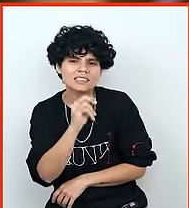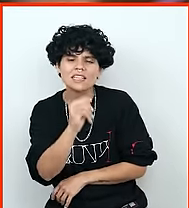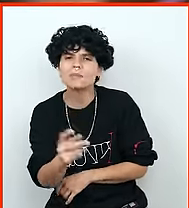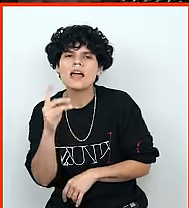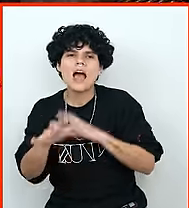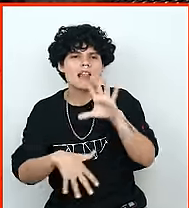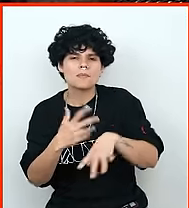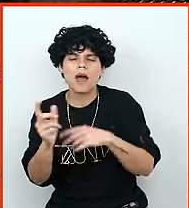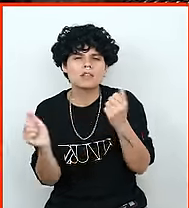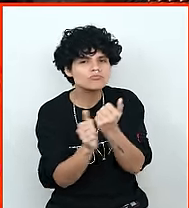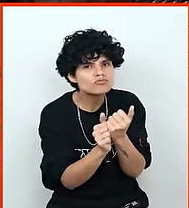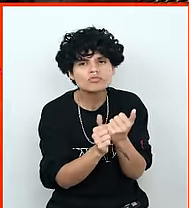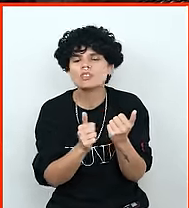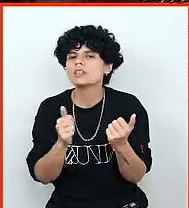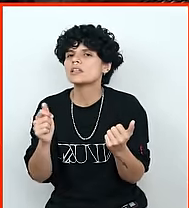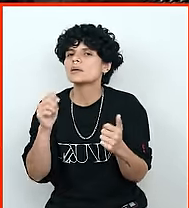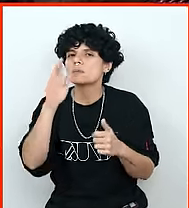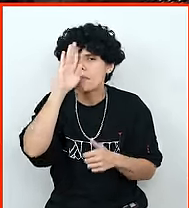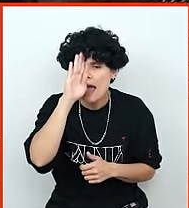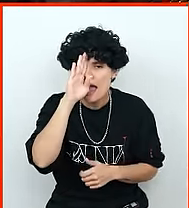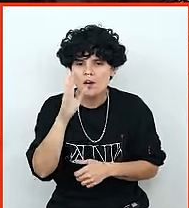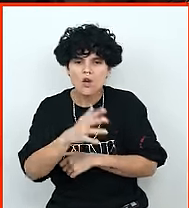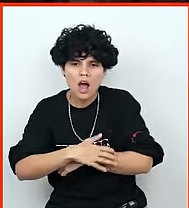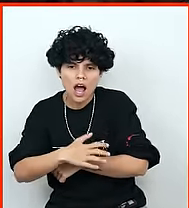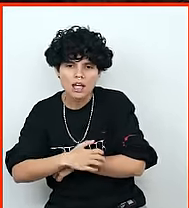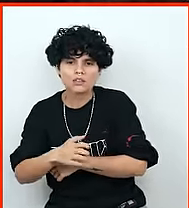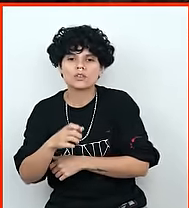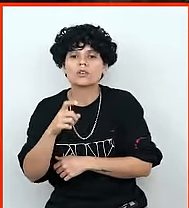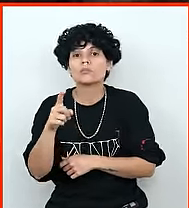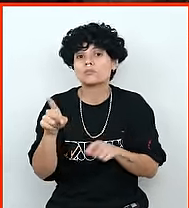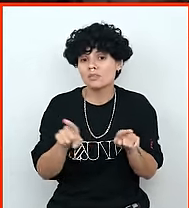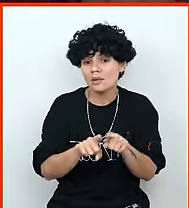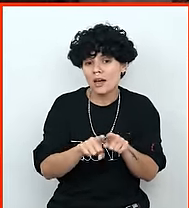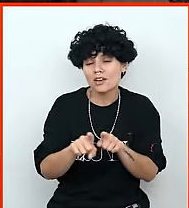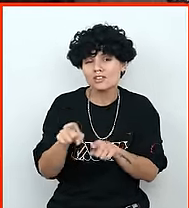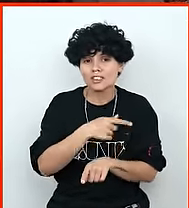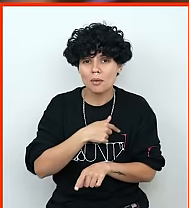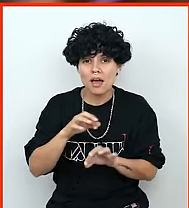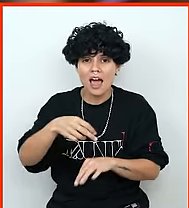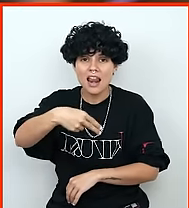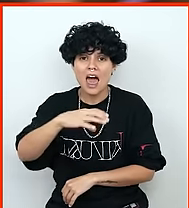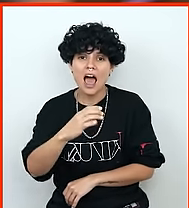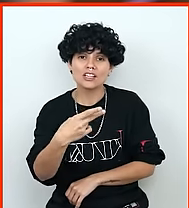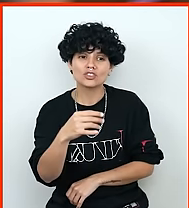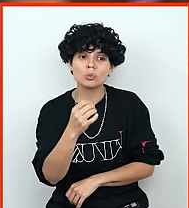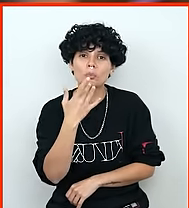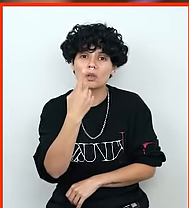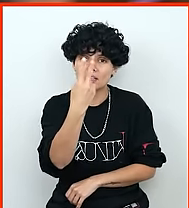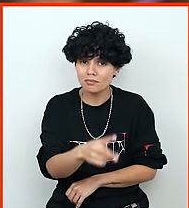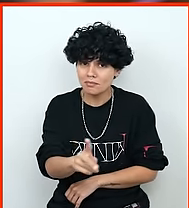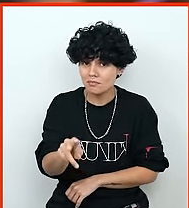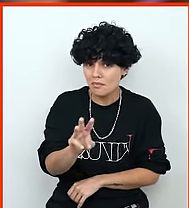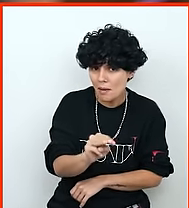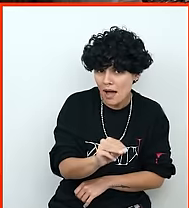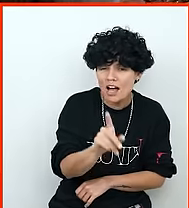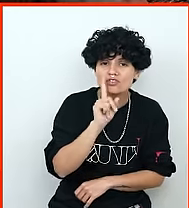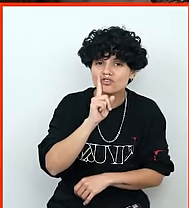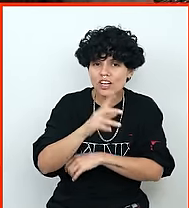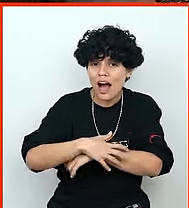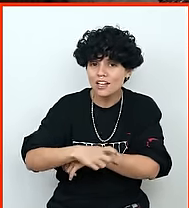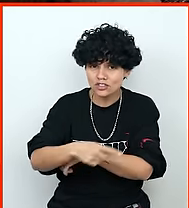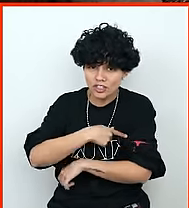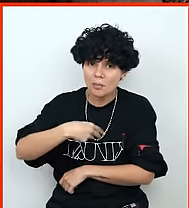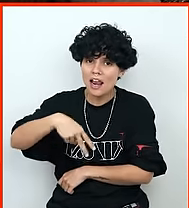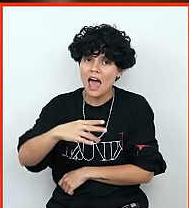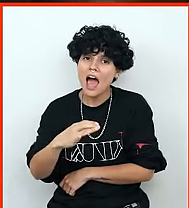siempre nos crió con animales, siempre. Con perritos, con gatos. Mi hermano se llama Nacho por un gato, que se llama Nacho, que era un gato de ella. Entonces, ella siempre